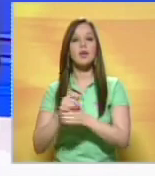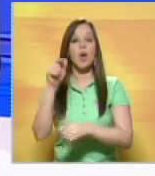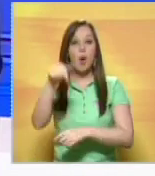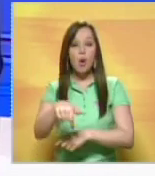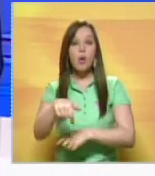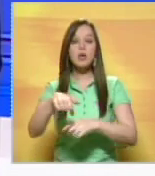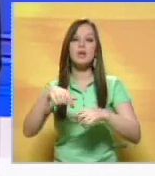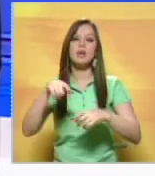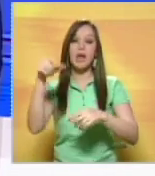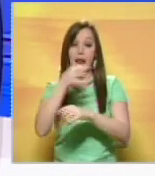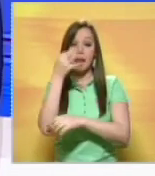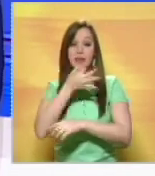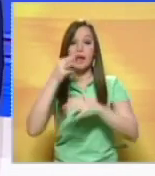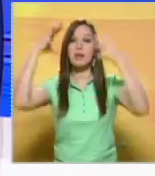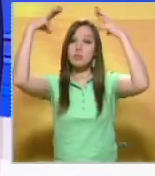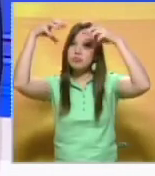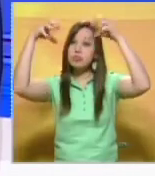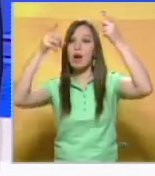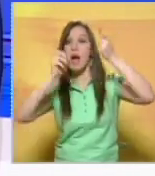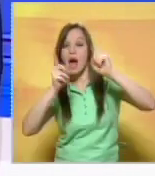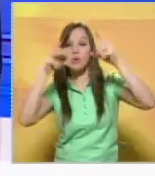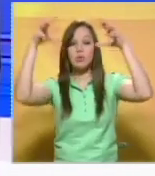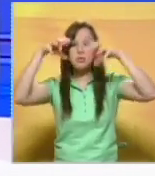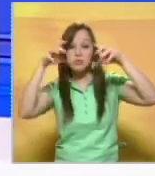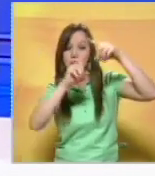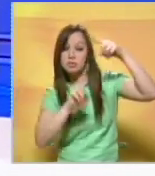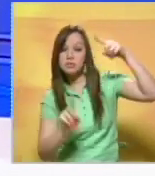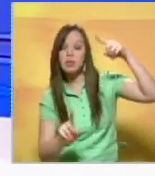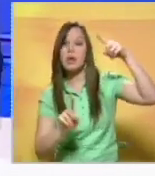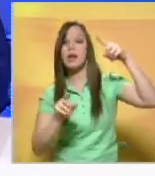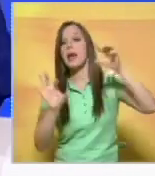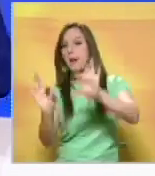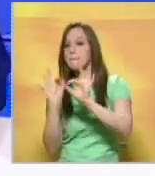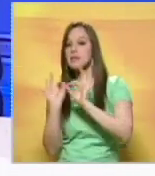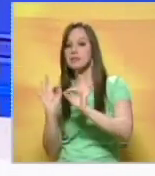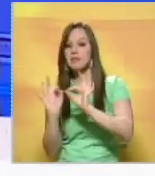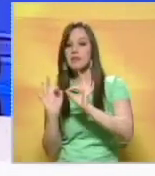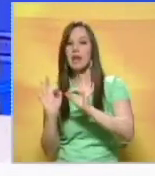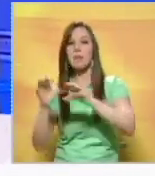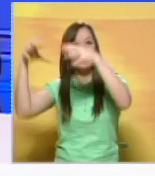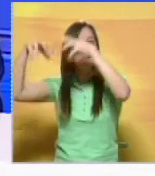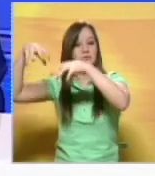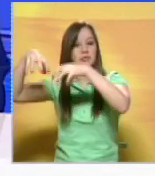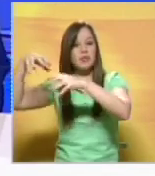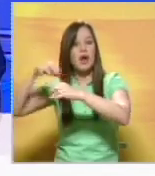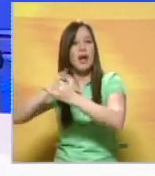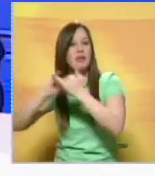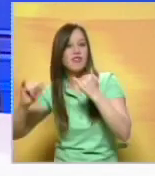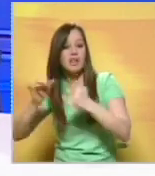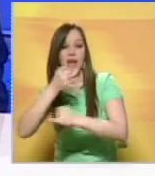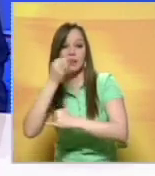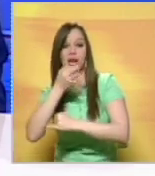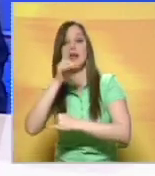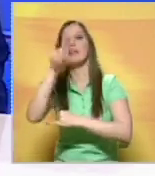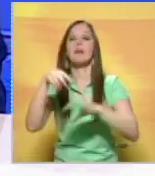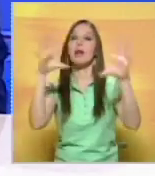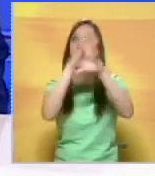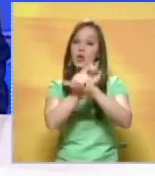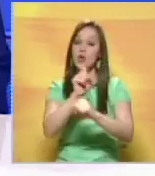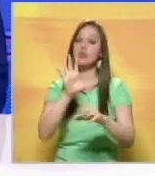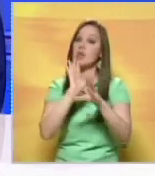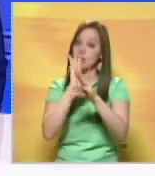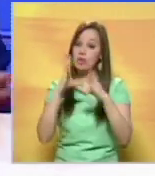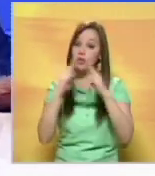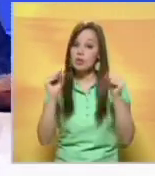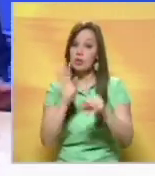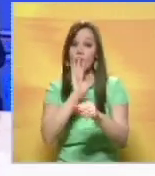y precipitaciones dispersas, algunas con descargas eléctricas sobre el país, específicamente más intensas al final de la tarde y a primeras horas de la noche, para que tomen previsiones.